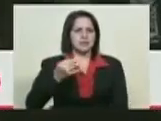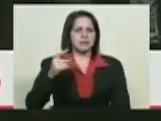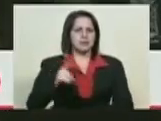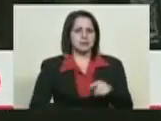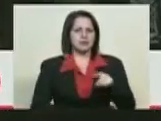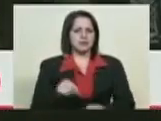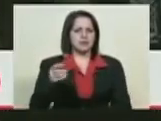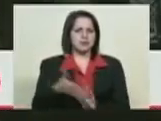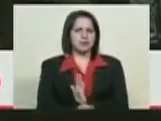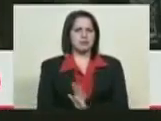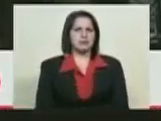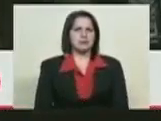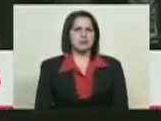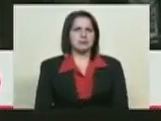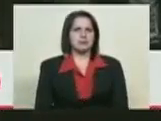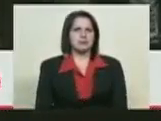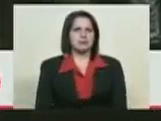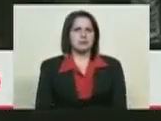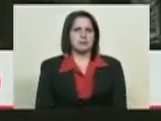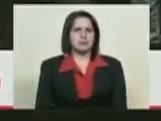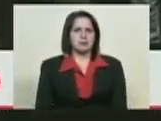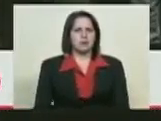las ideas de la igualdad republicana.